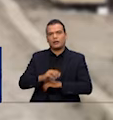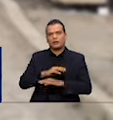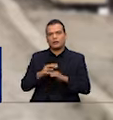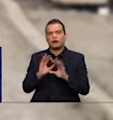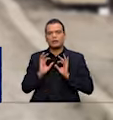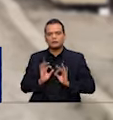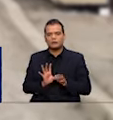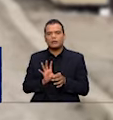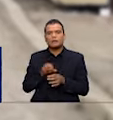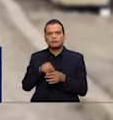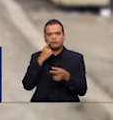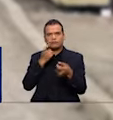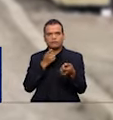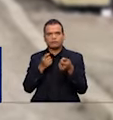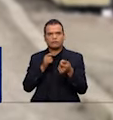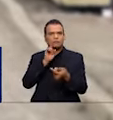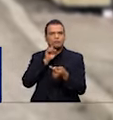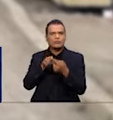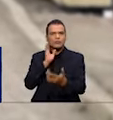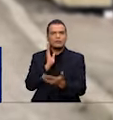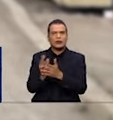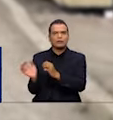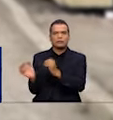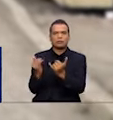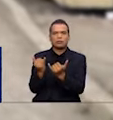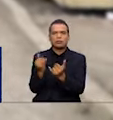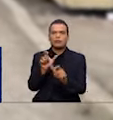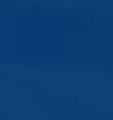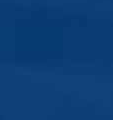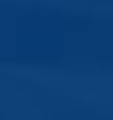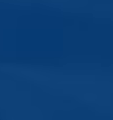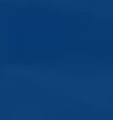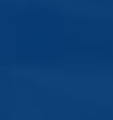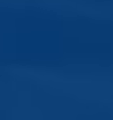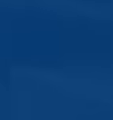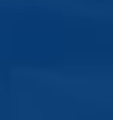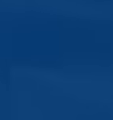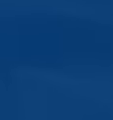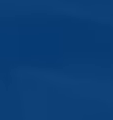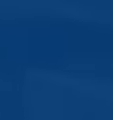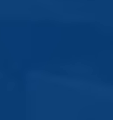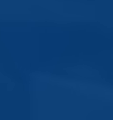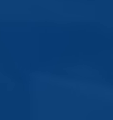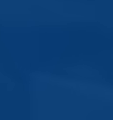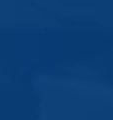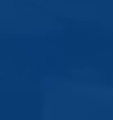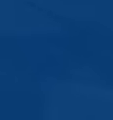nuevas confrontaciones que generen riesgo a la población civil.